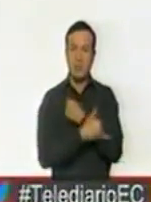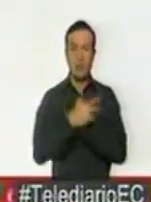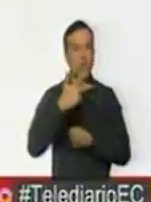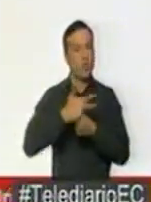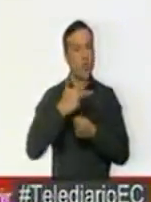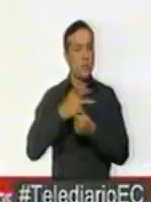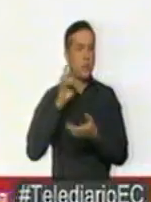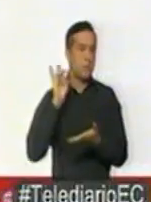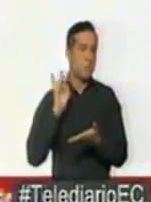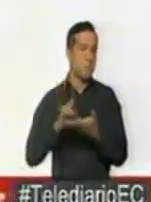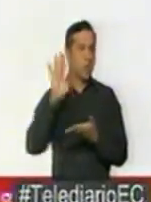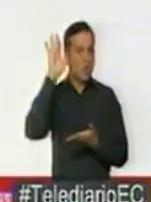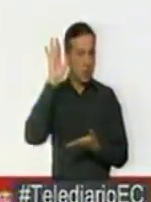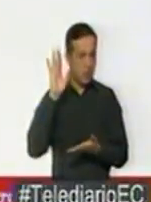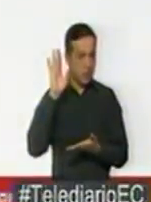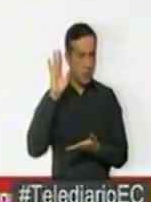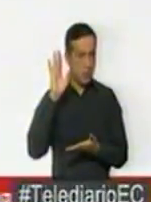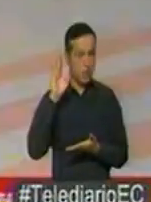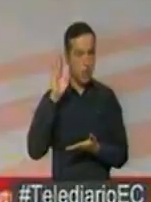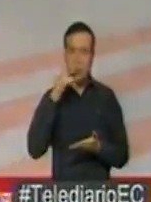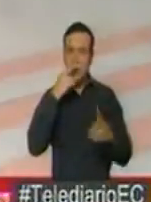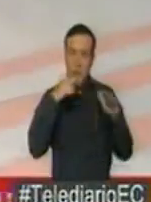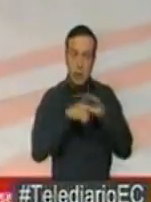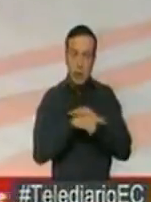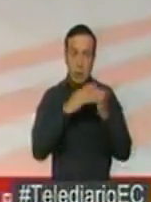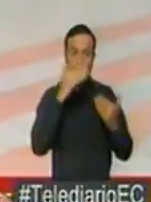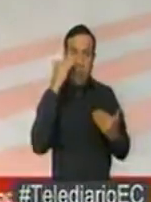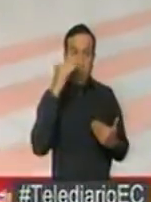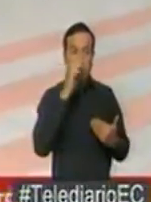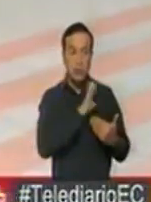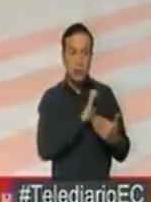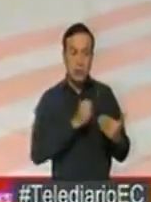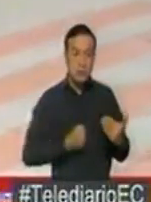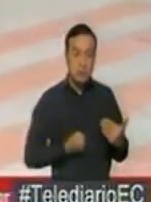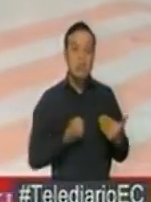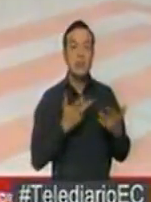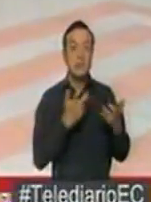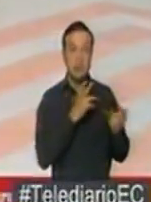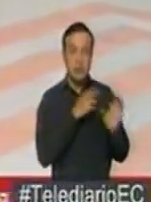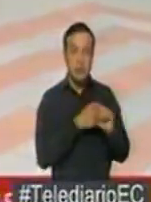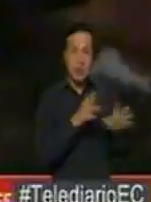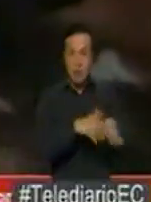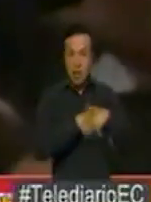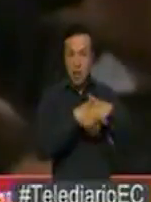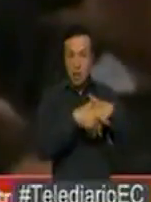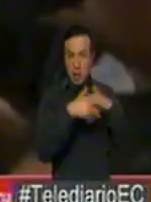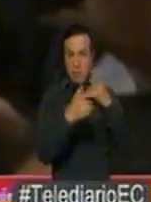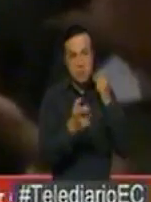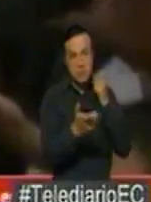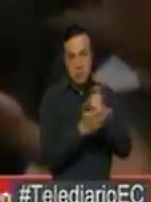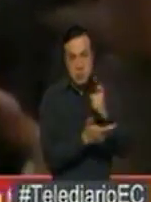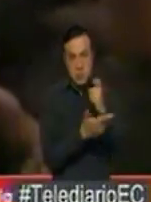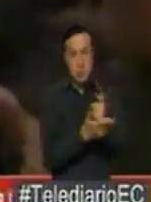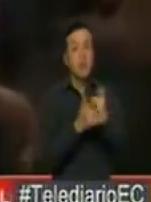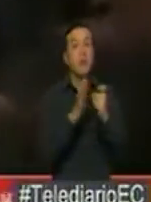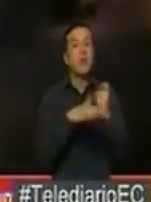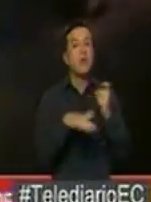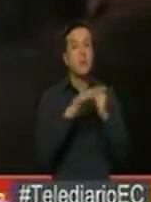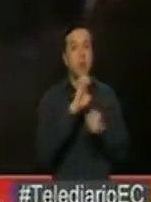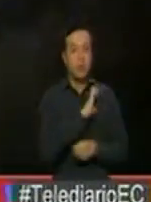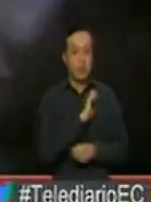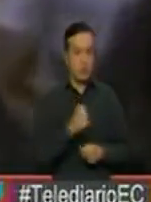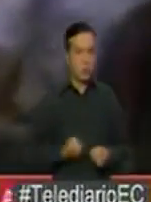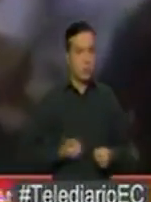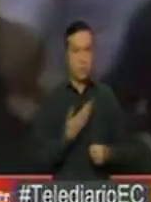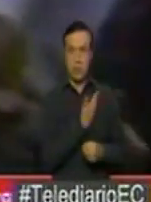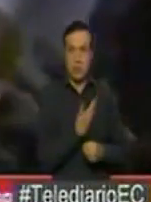temas políticos de ese país y por pretender participar en una agenda de resistencia en la región. Tras esa decisión del presidente